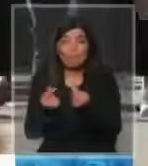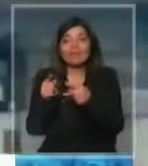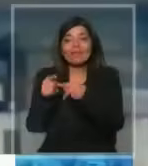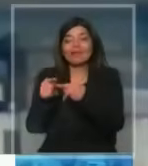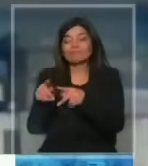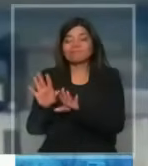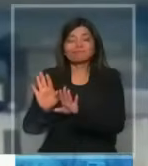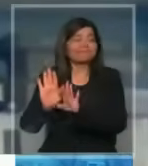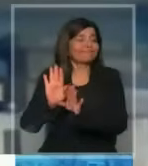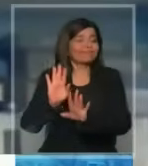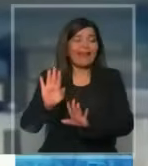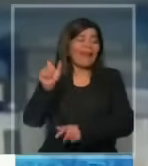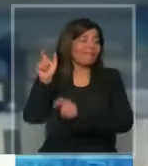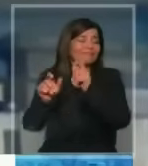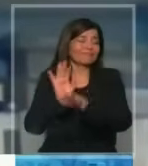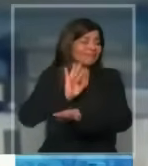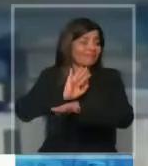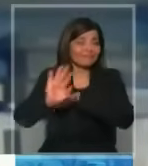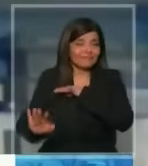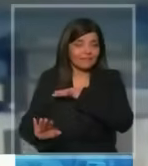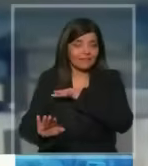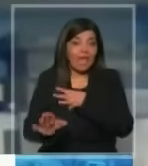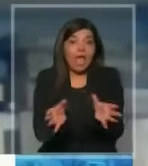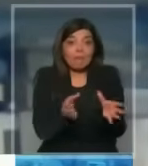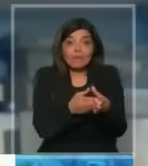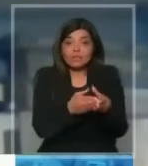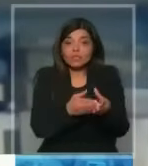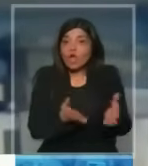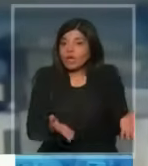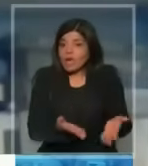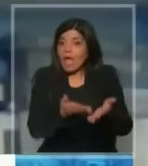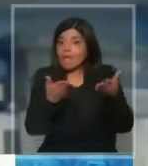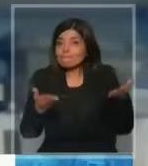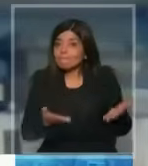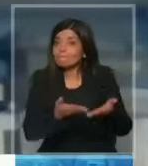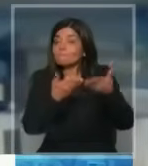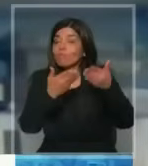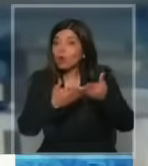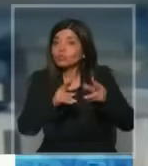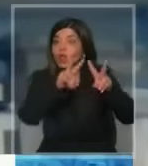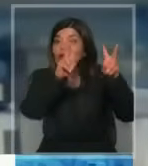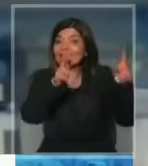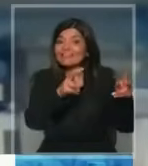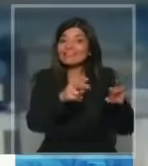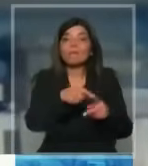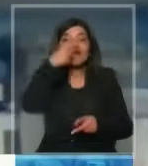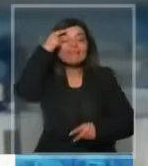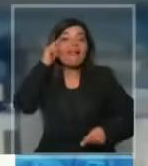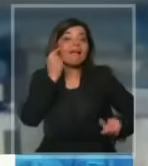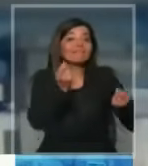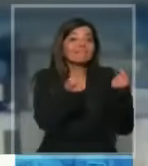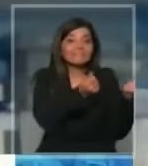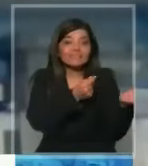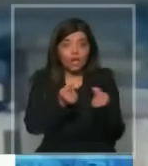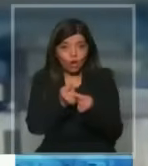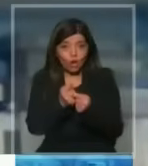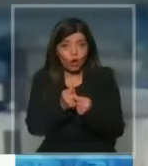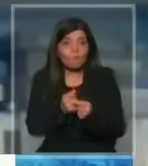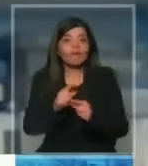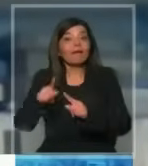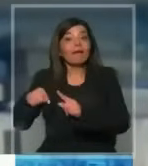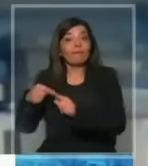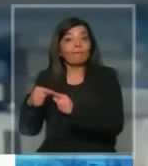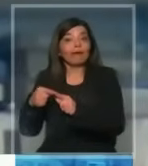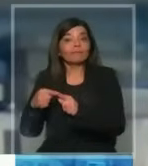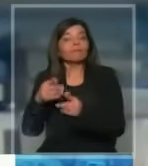electorado. Es el Partido Conservador, por ejemplo, el que impulsó Brexit, aludiendo a que con la salida de Gran Bretaña la inmigración iba a bajar,